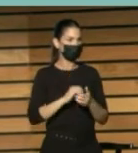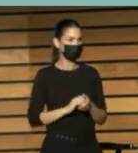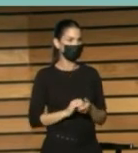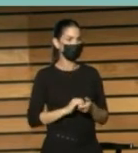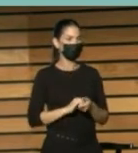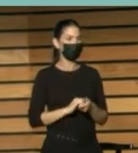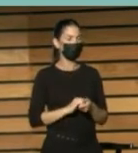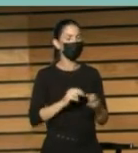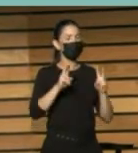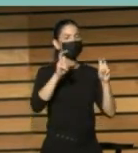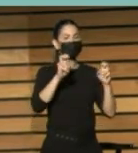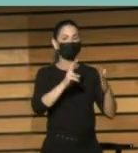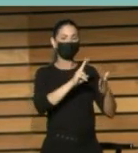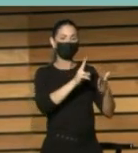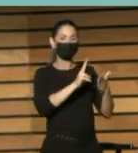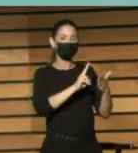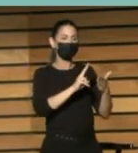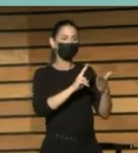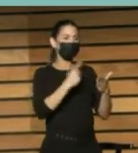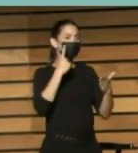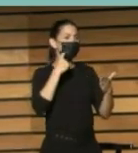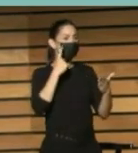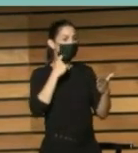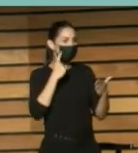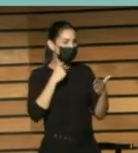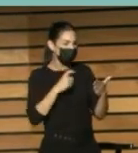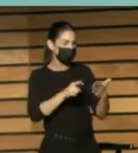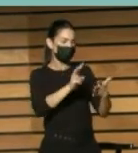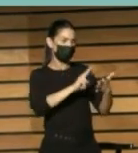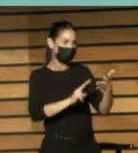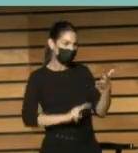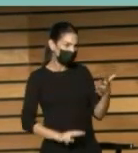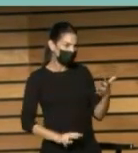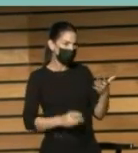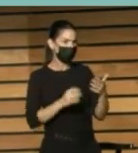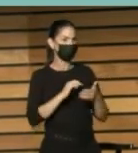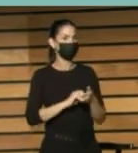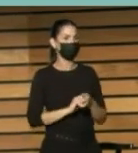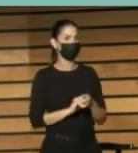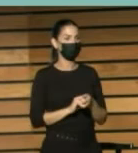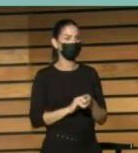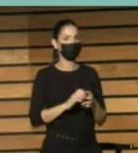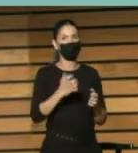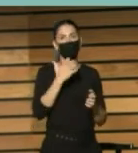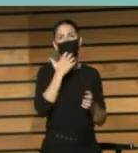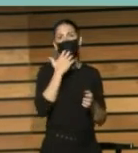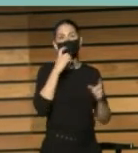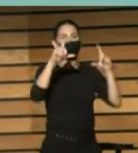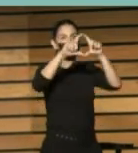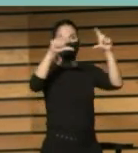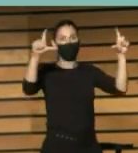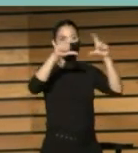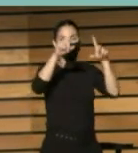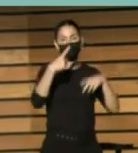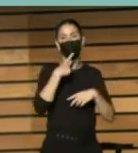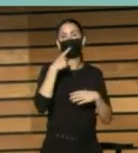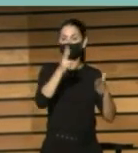Fomentar la lectura, crear hábito lector, no es algo que pueda hacer una institución, una biblioteca,